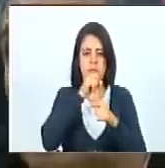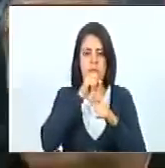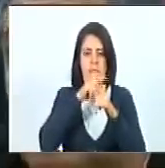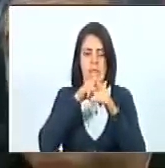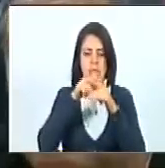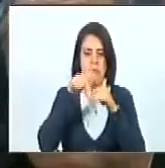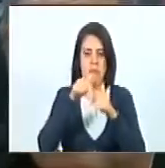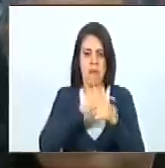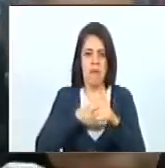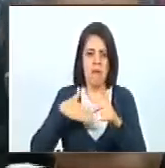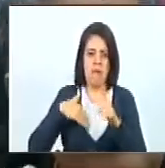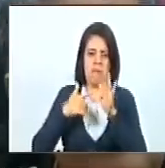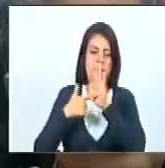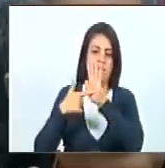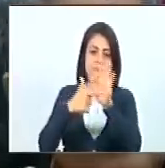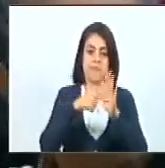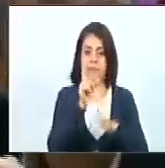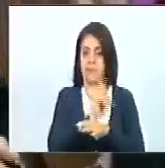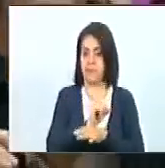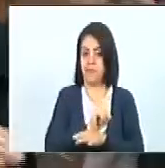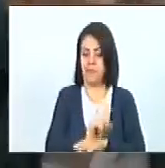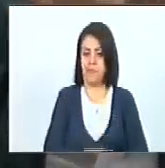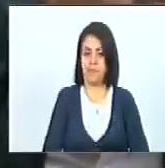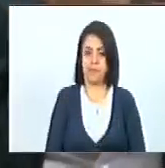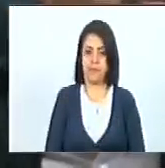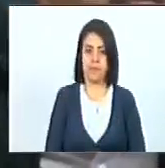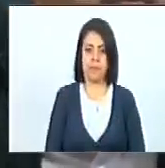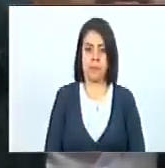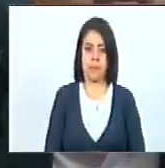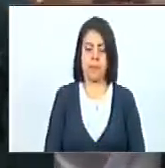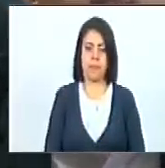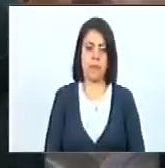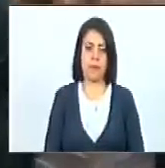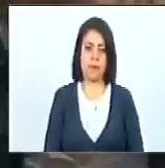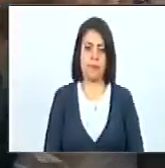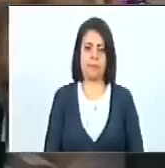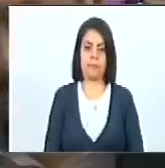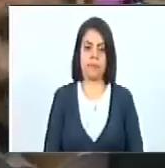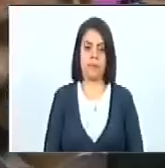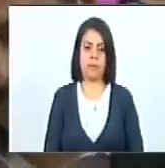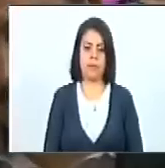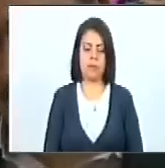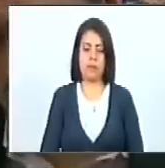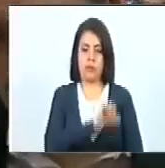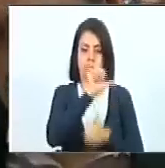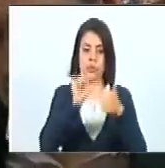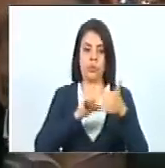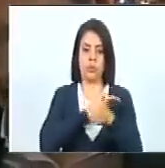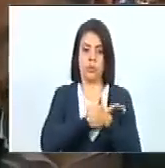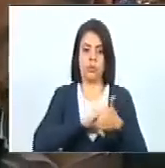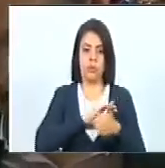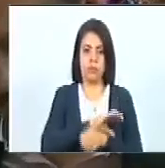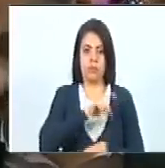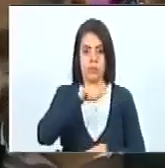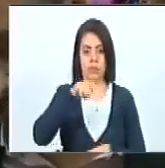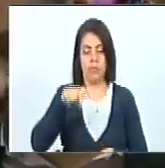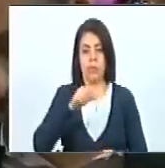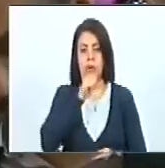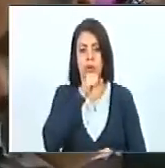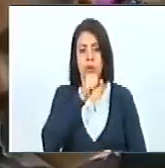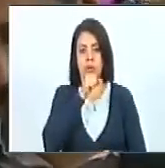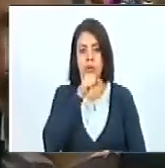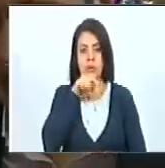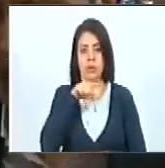mayores. Queremos presentar rápidamente, me disculpan, que la subcomisión de las personas adultas